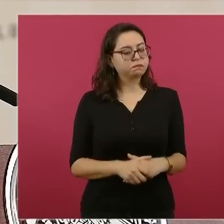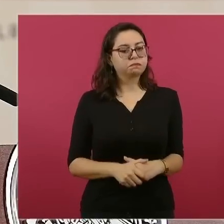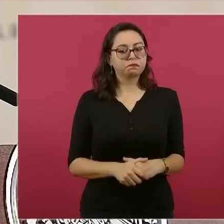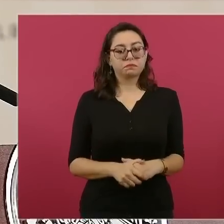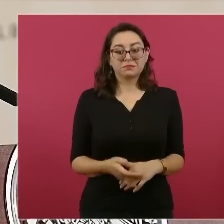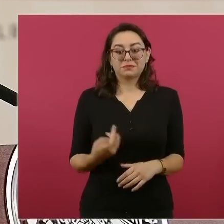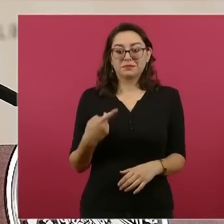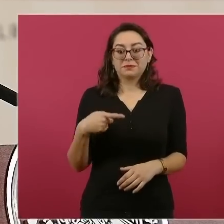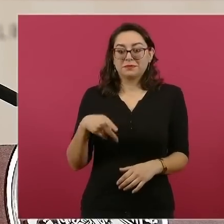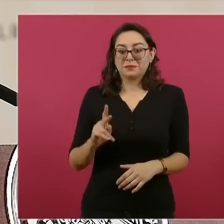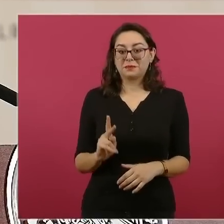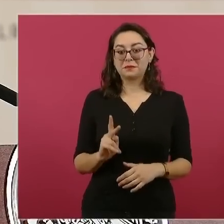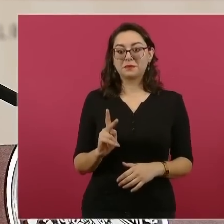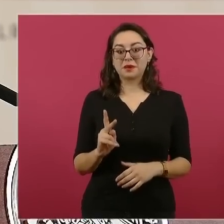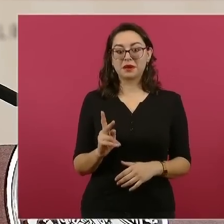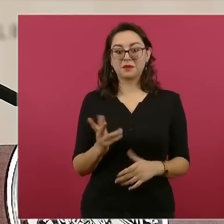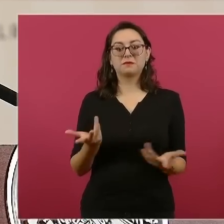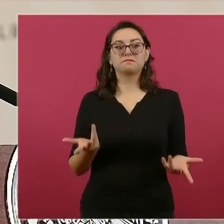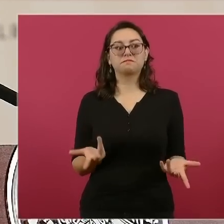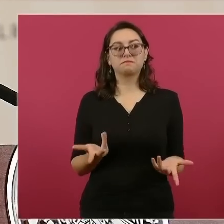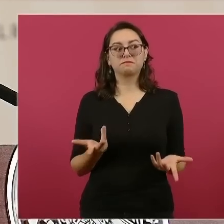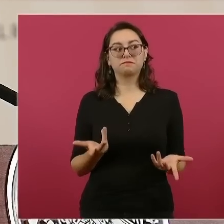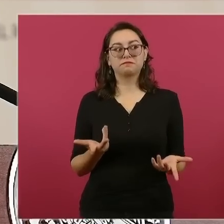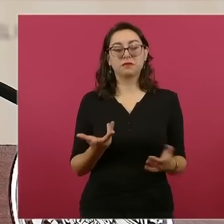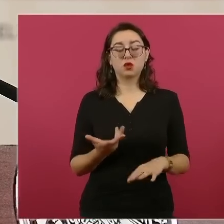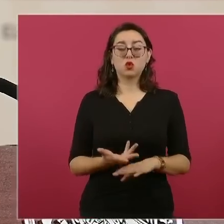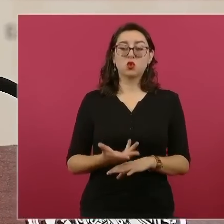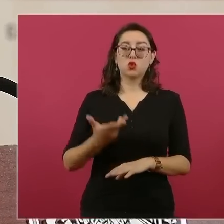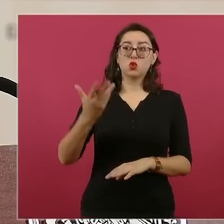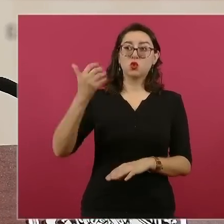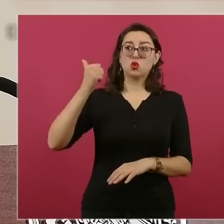que sirvieron para la Constitución de la ONU.